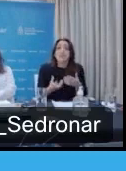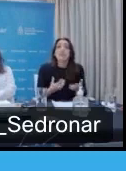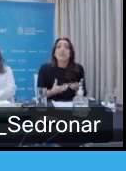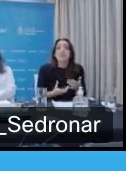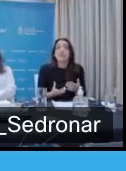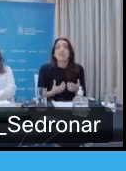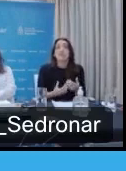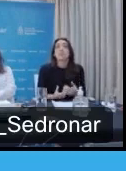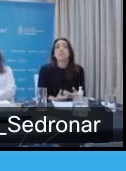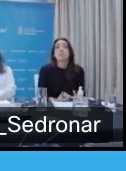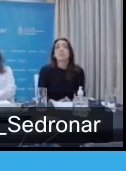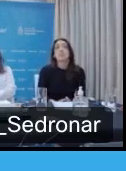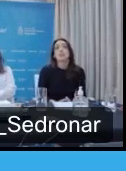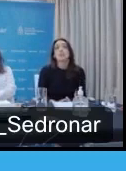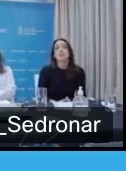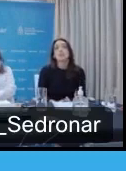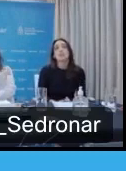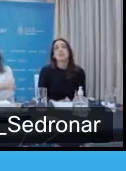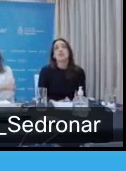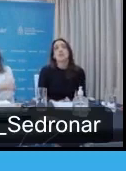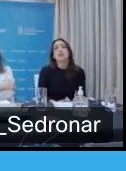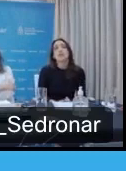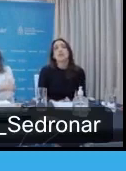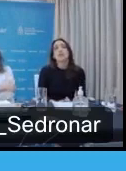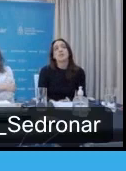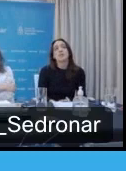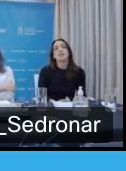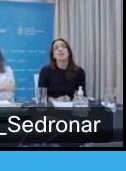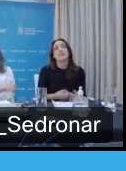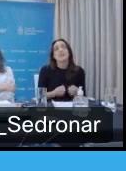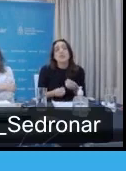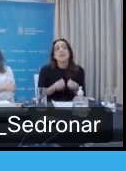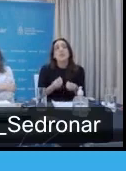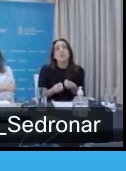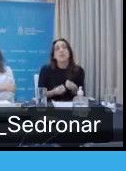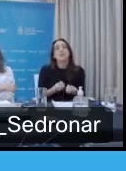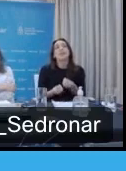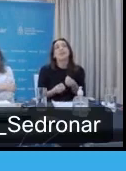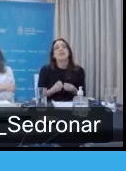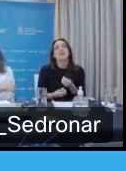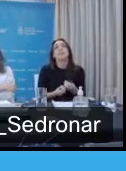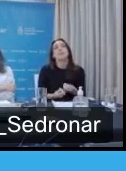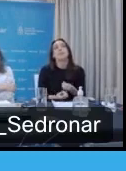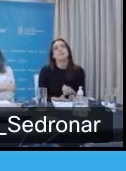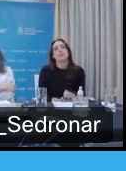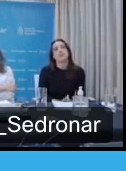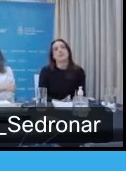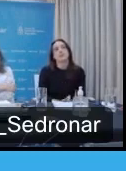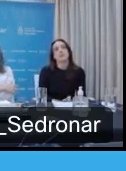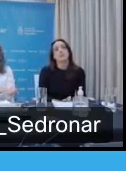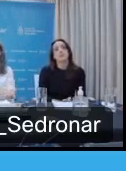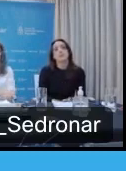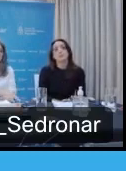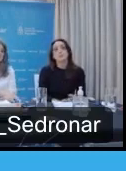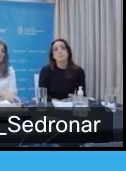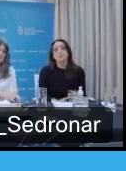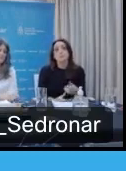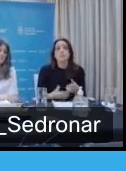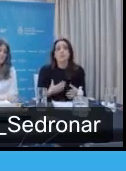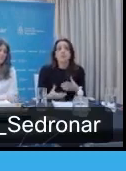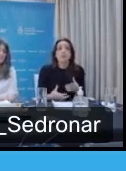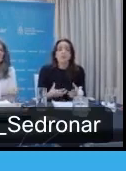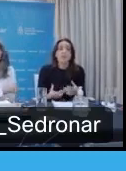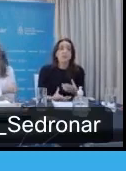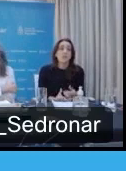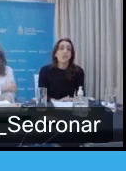y frente a eso lo que sucede, ¿no?, es una identificación muy fuerte entre el grupo de pares, ¿no? Nosotros que